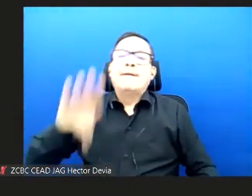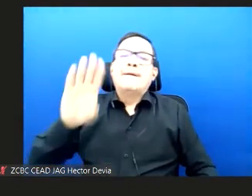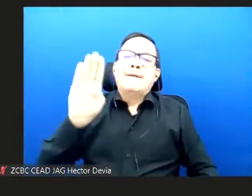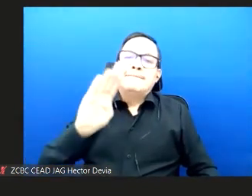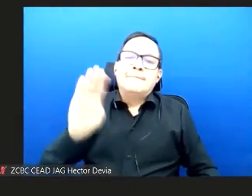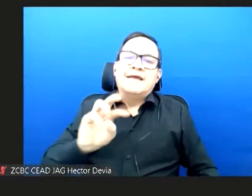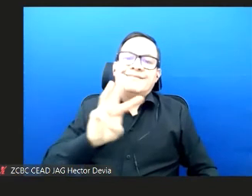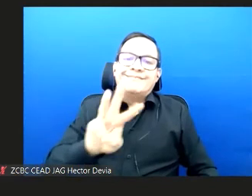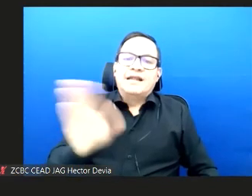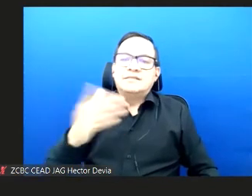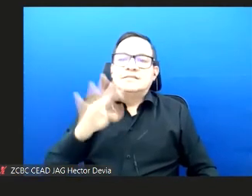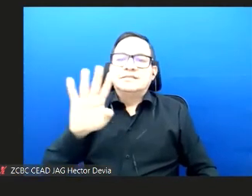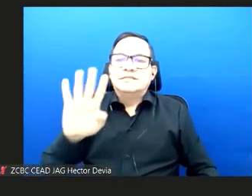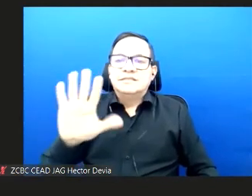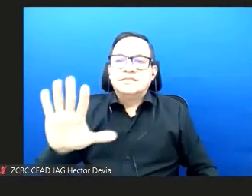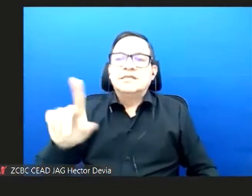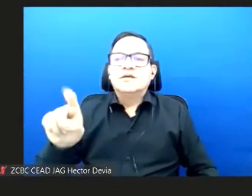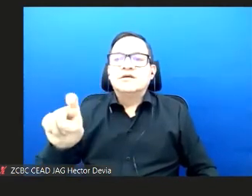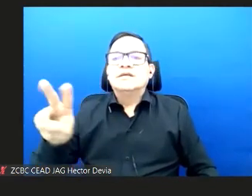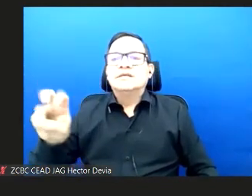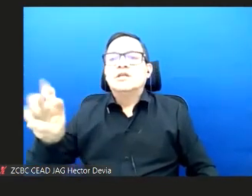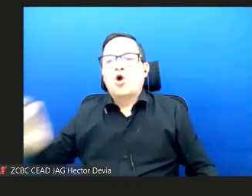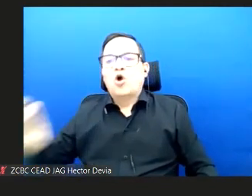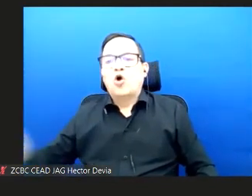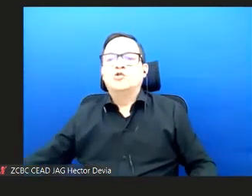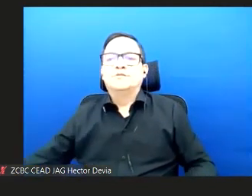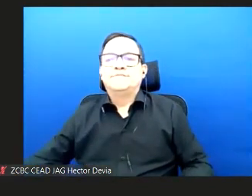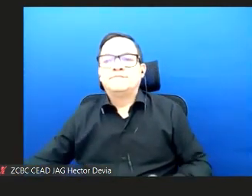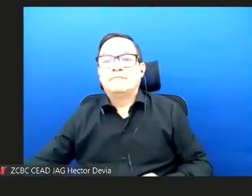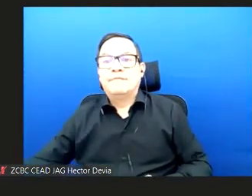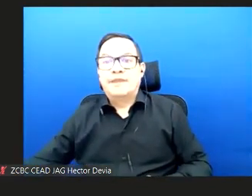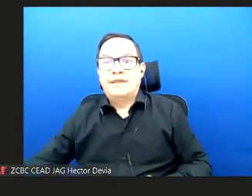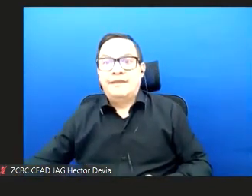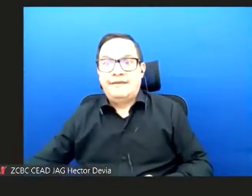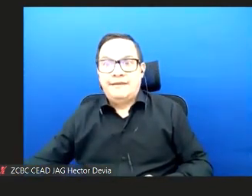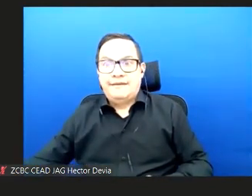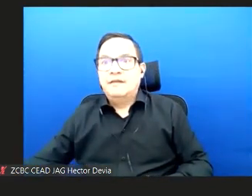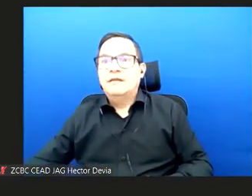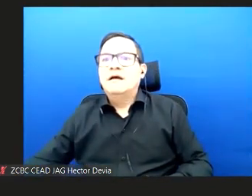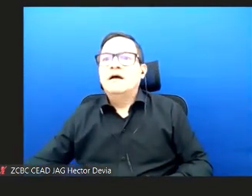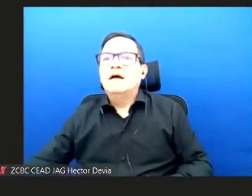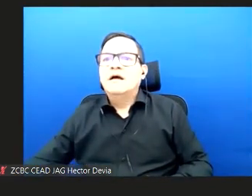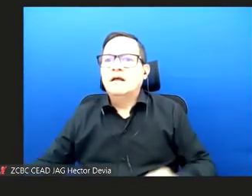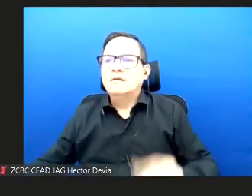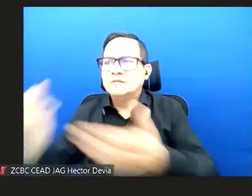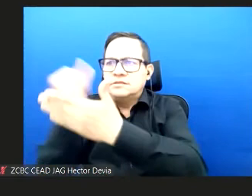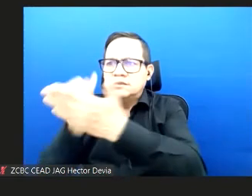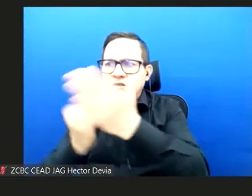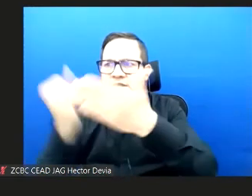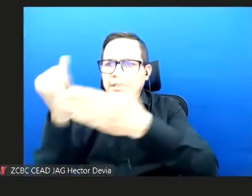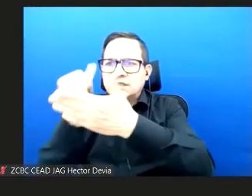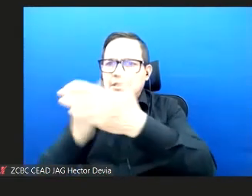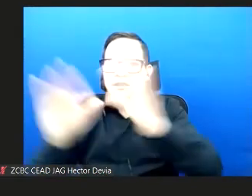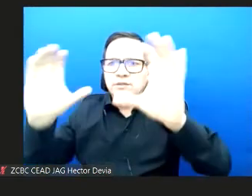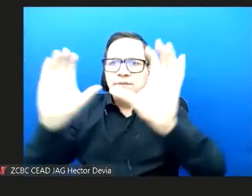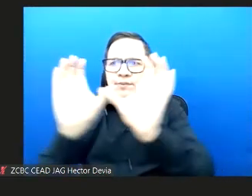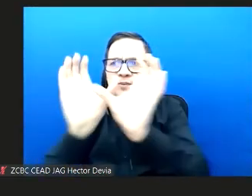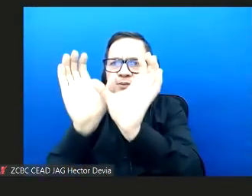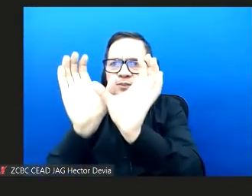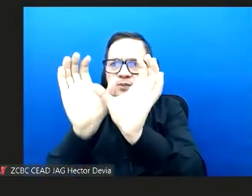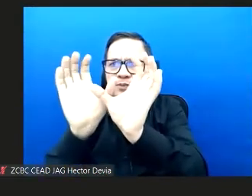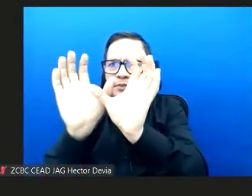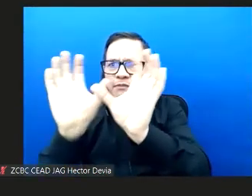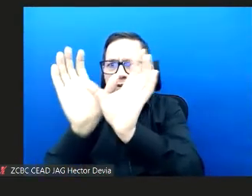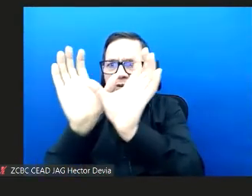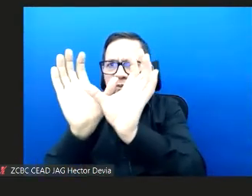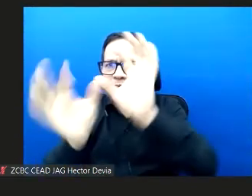8. Los vamos a representar gráficamente y vemos que los elementos en común